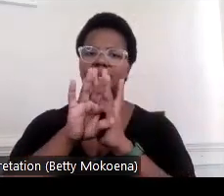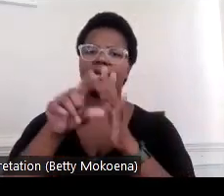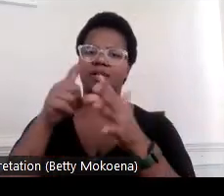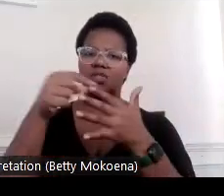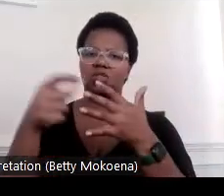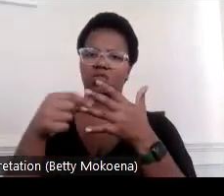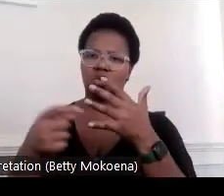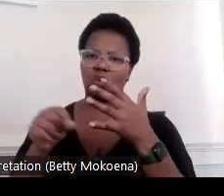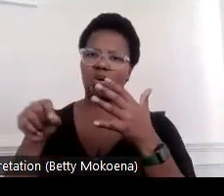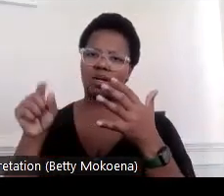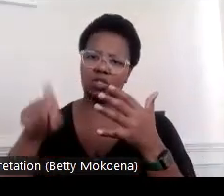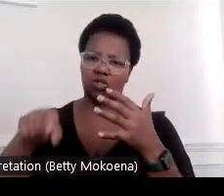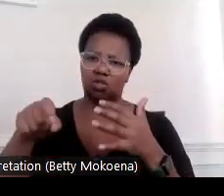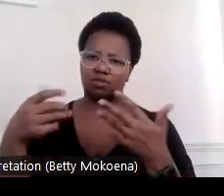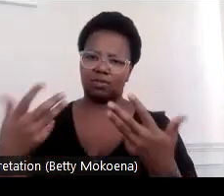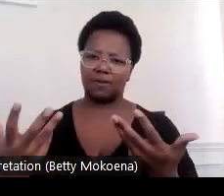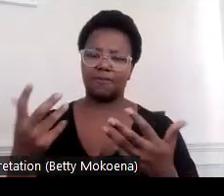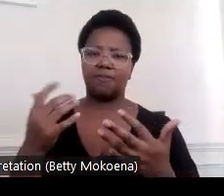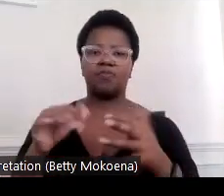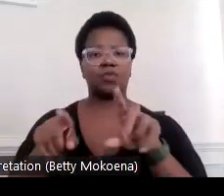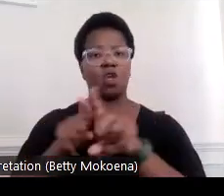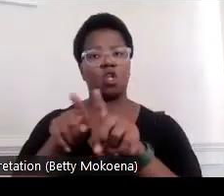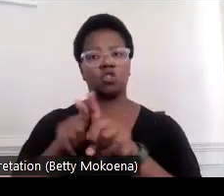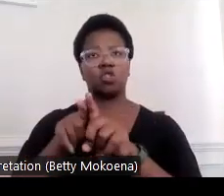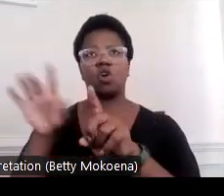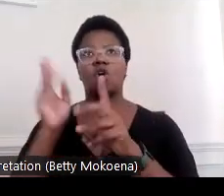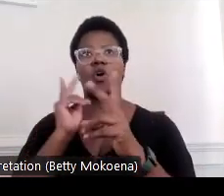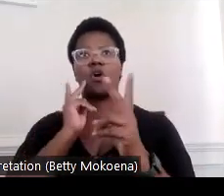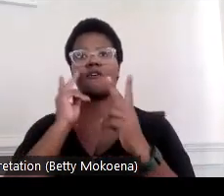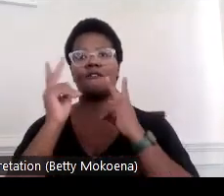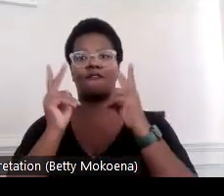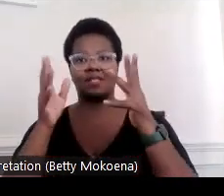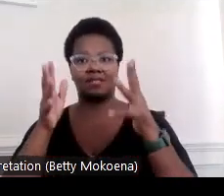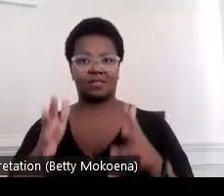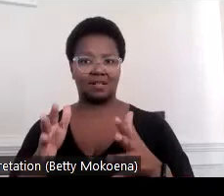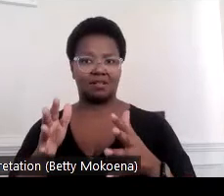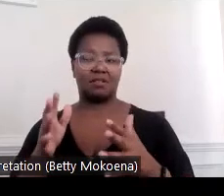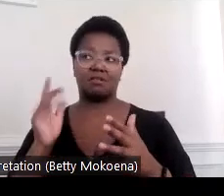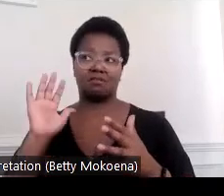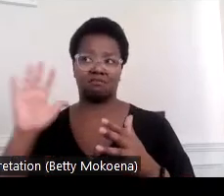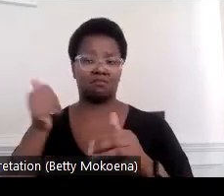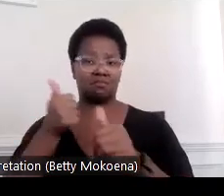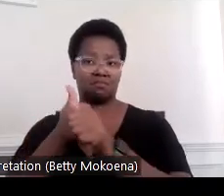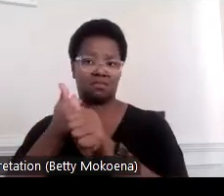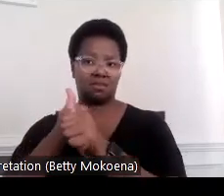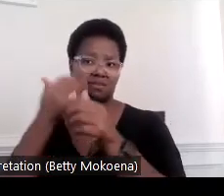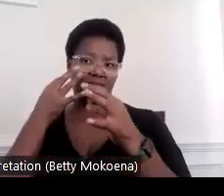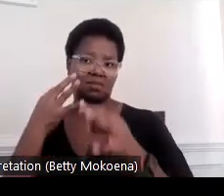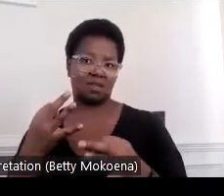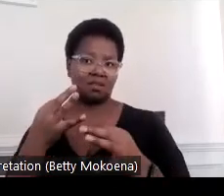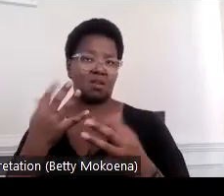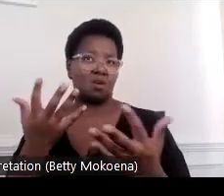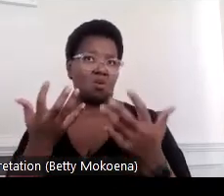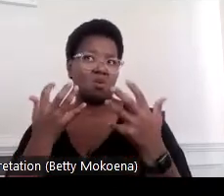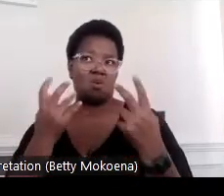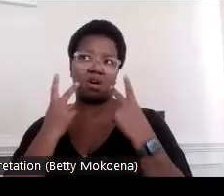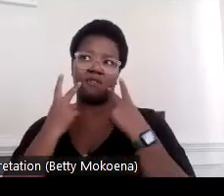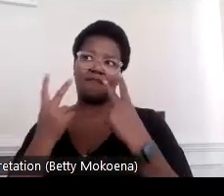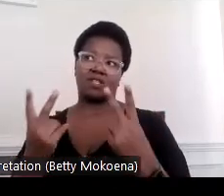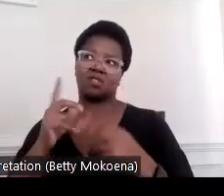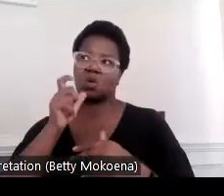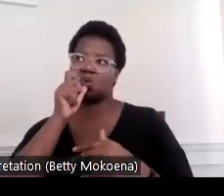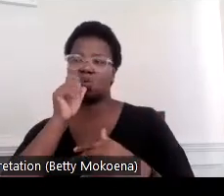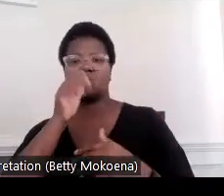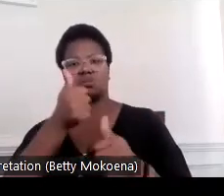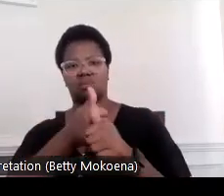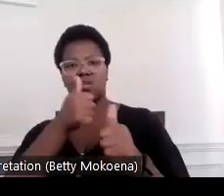cada persona itner visita visita cuando esa persona quiera puede ser que visitante